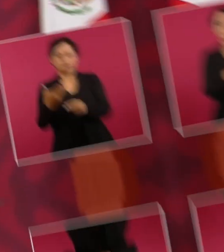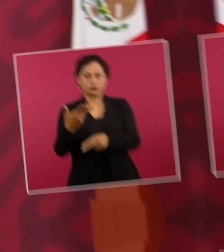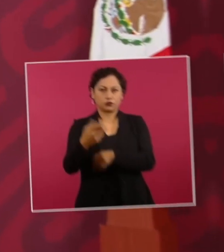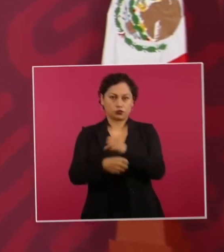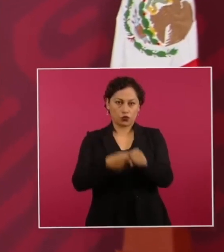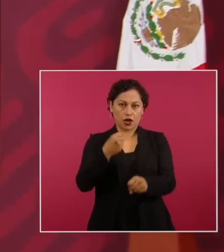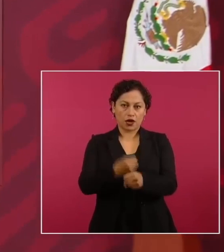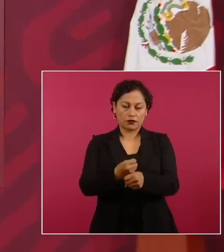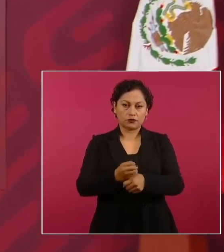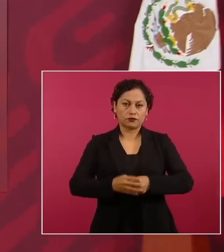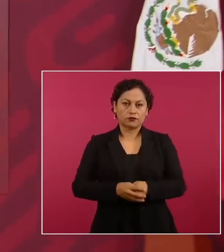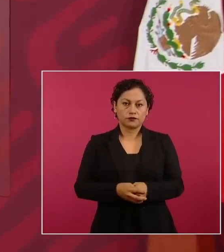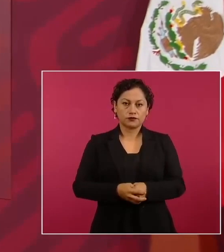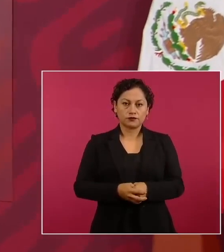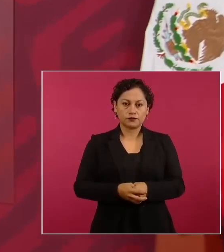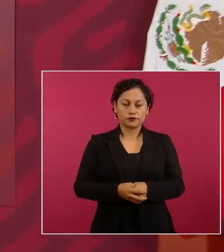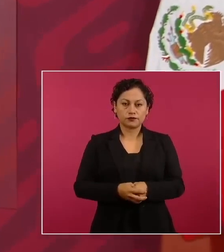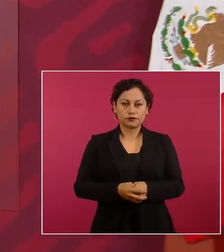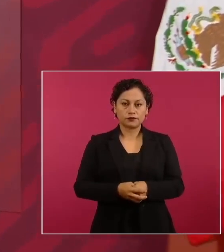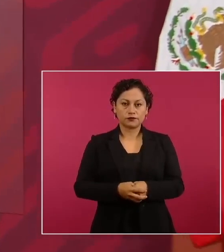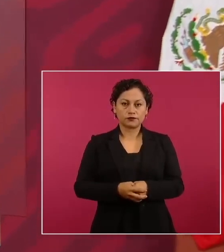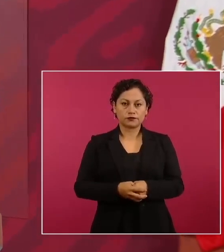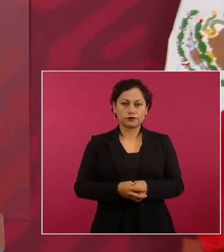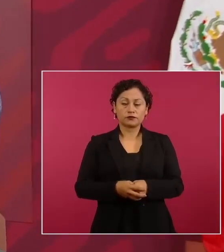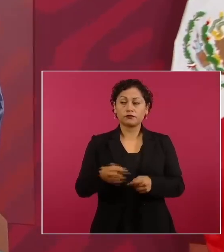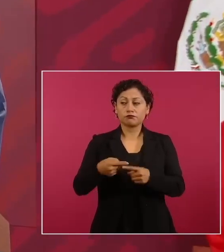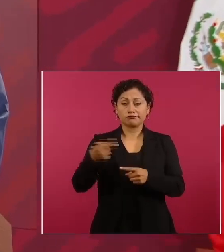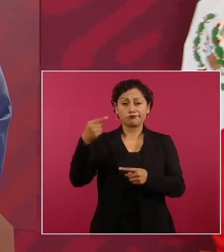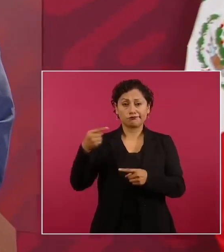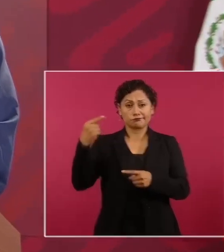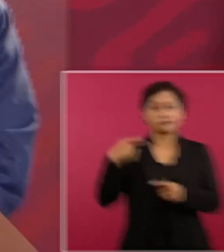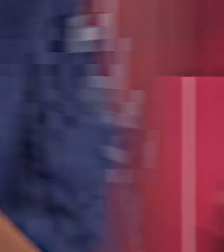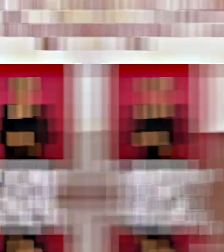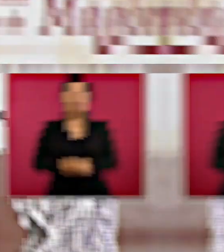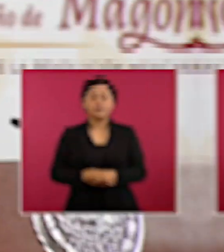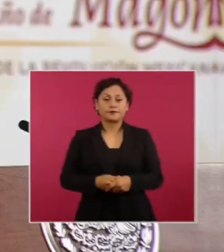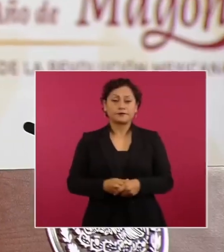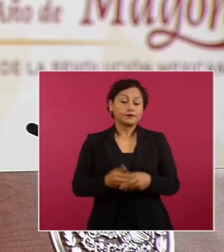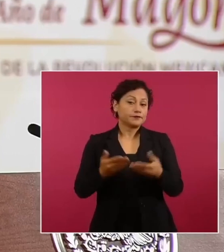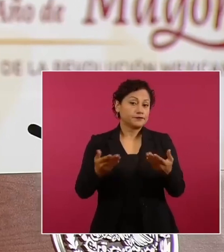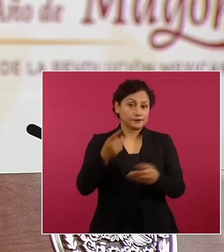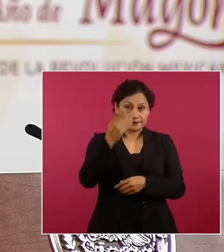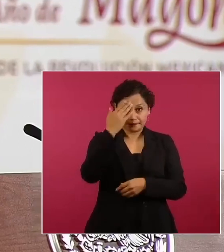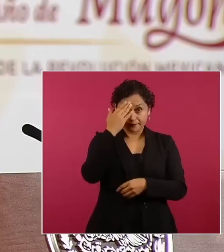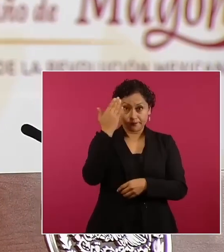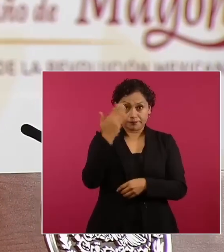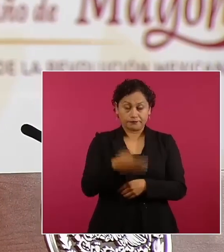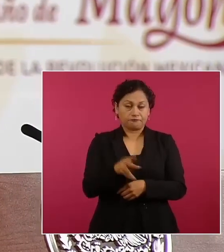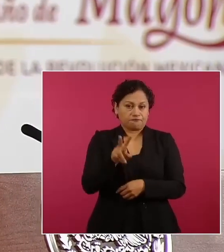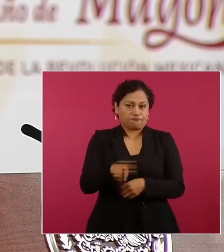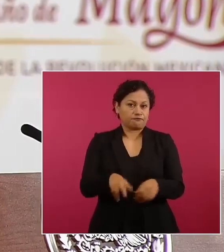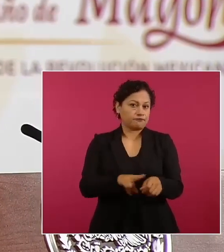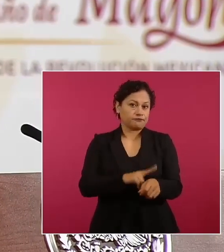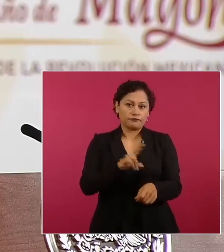gobierno de México está haciendo todo esto Déjame tu opinión en la caja de comentarios quiero conocerla aún así lo que está pasando en México es real que el presidente quiere hacer un